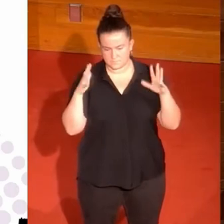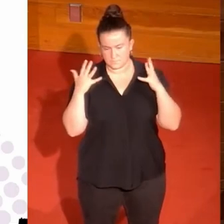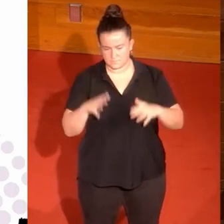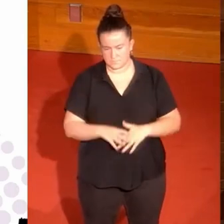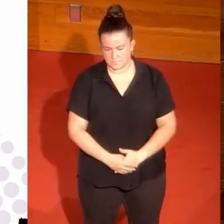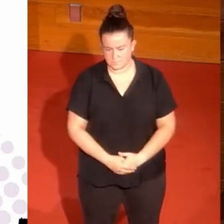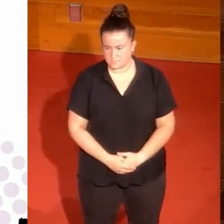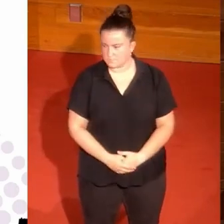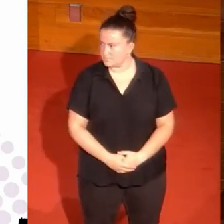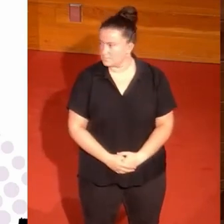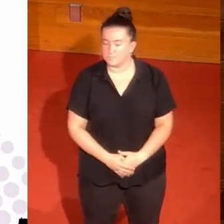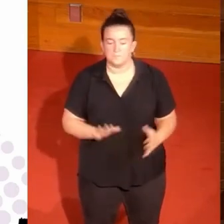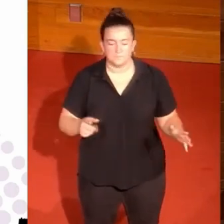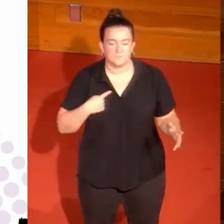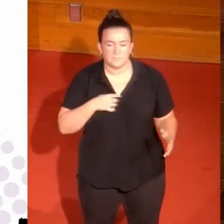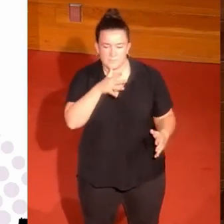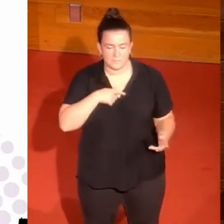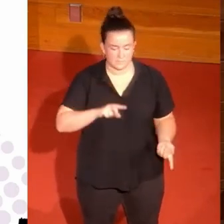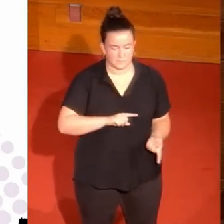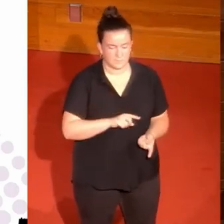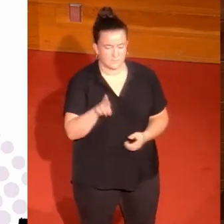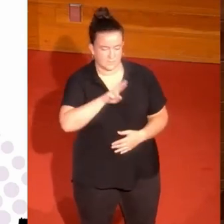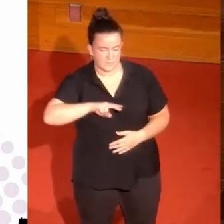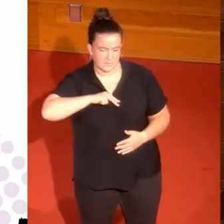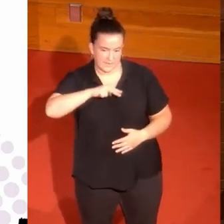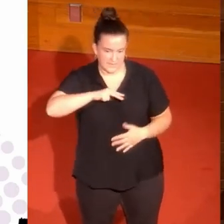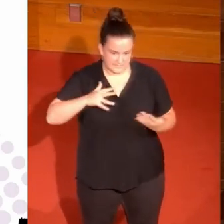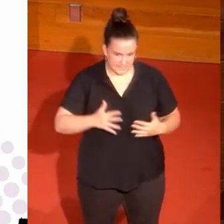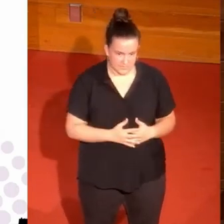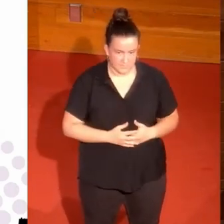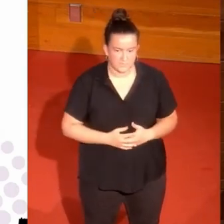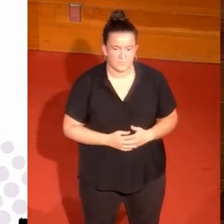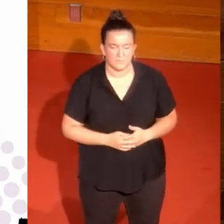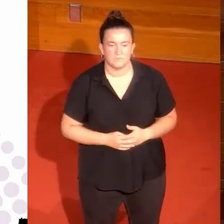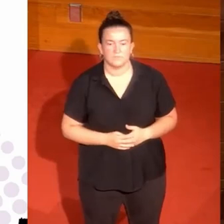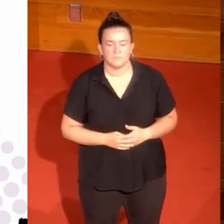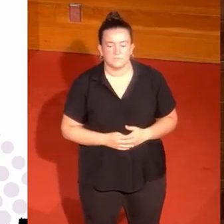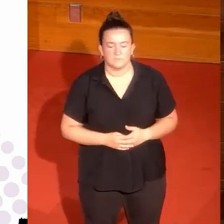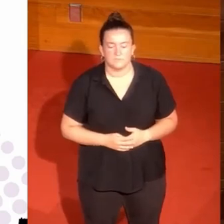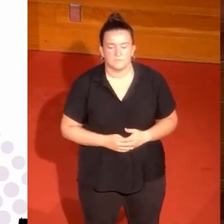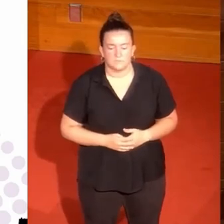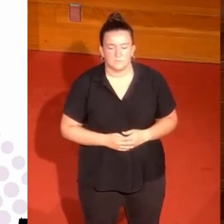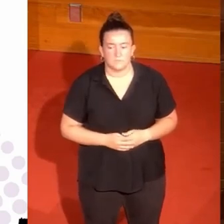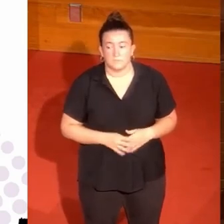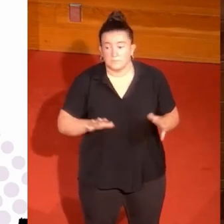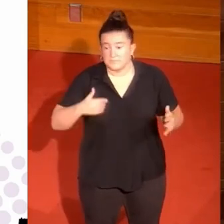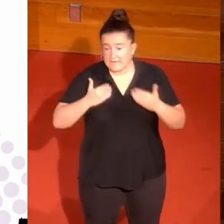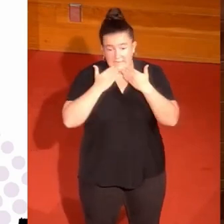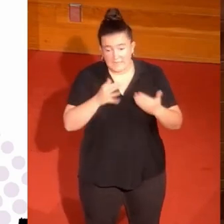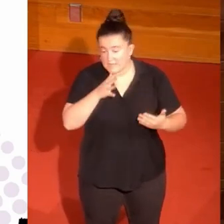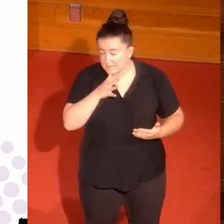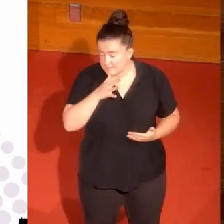eh decía que bueno me he extendido un poco en en la parte en euskera haré lo mismo en en castellano bueno que muchas